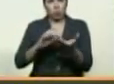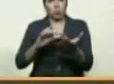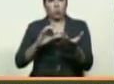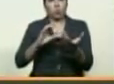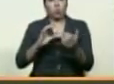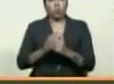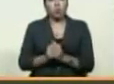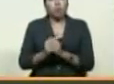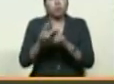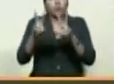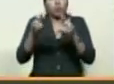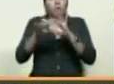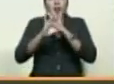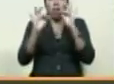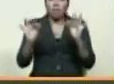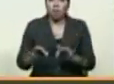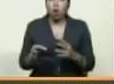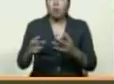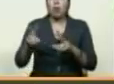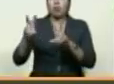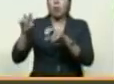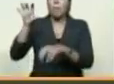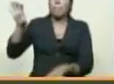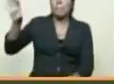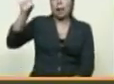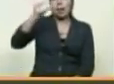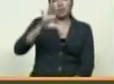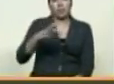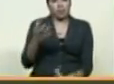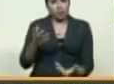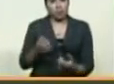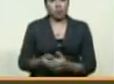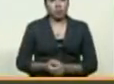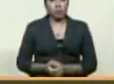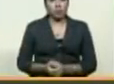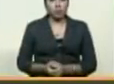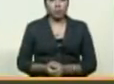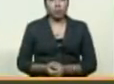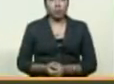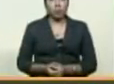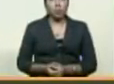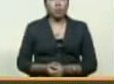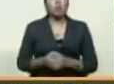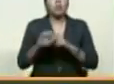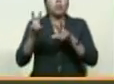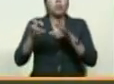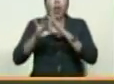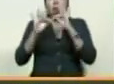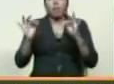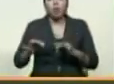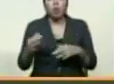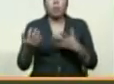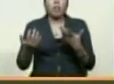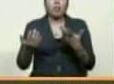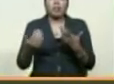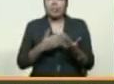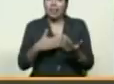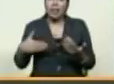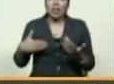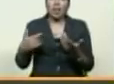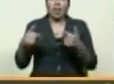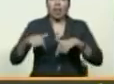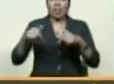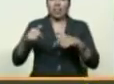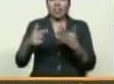con nuevos imperios, pero con nuevas formas de hacer la guerra, con nuevas formas de buscar quebrar el